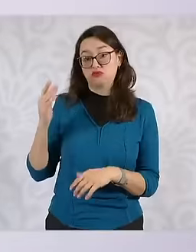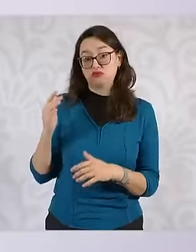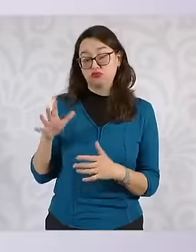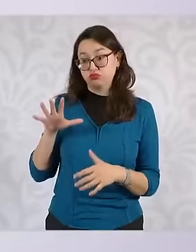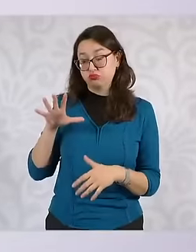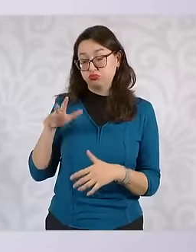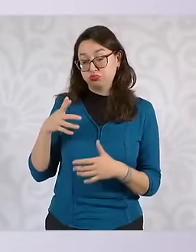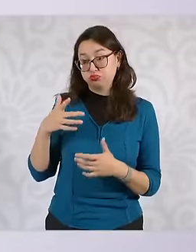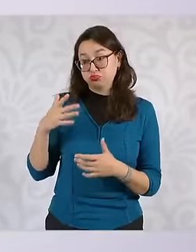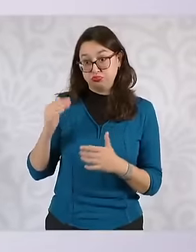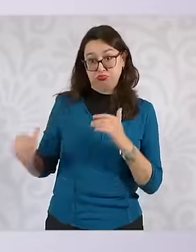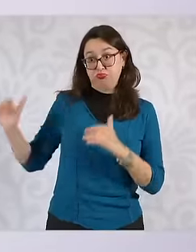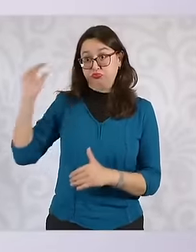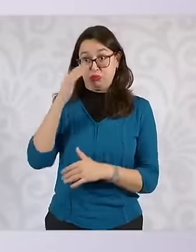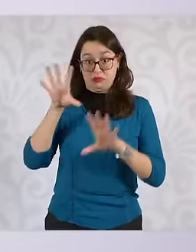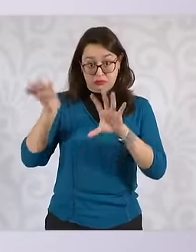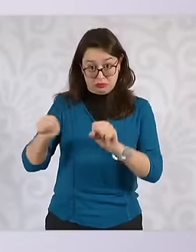cuando haya